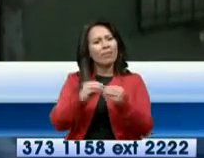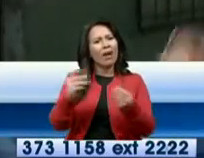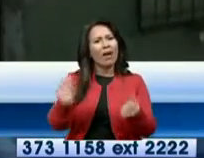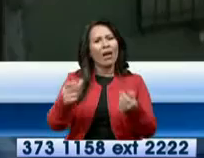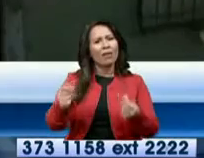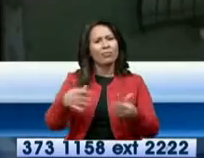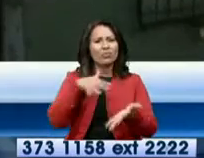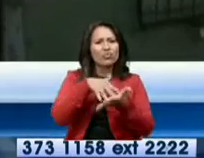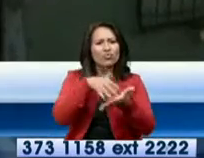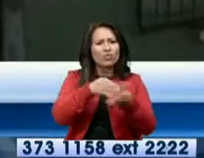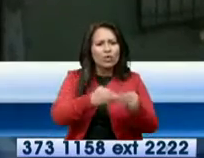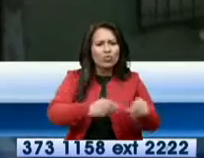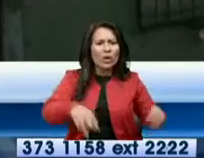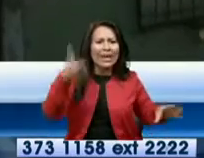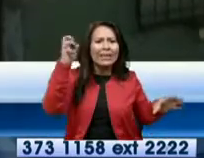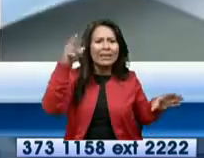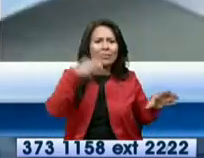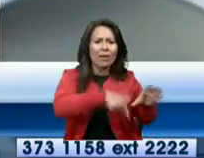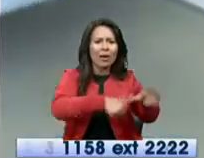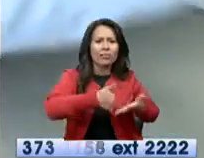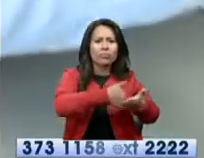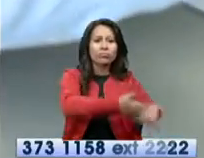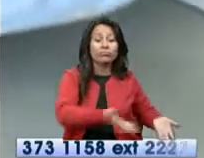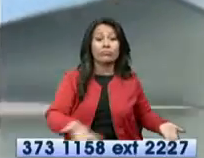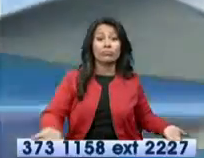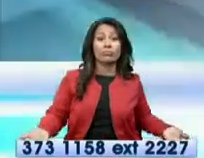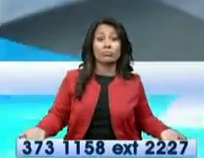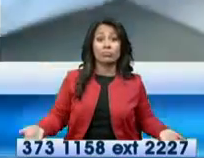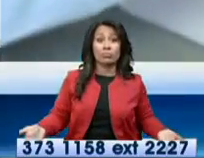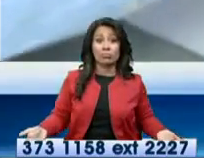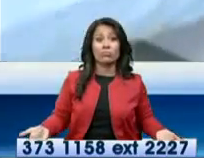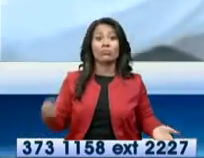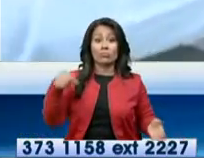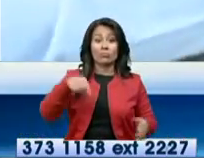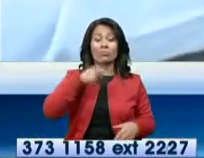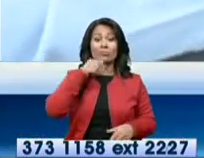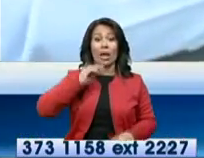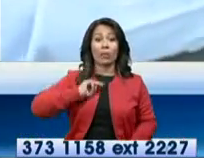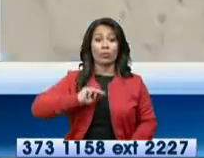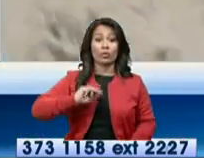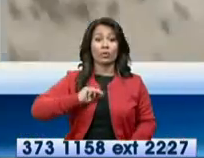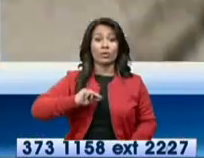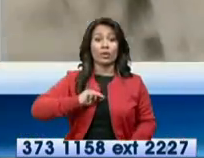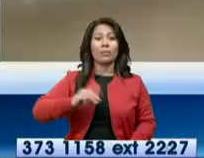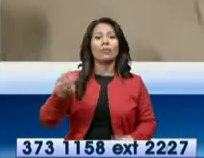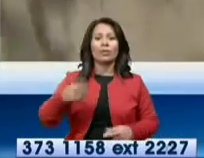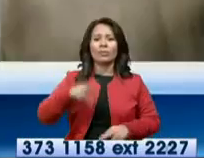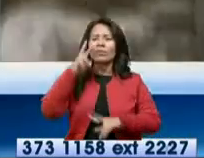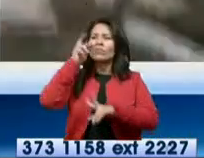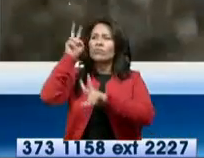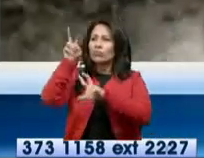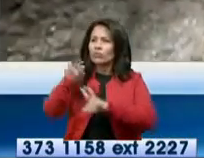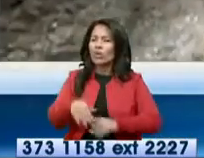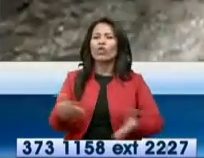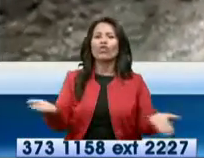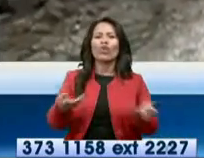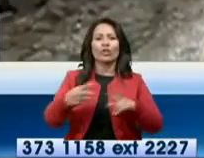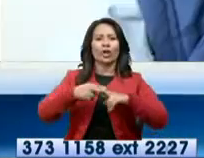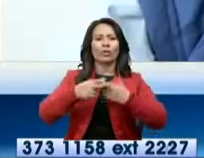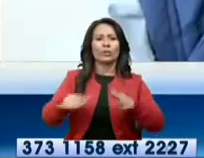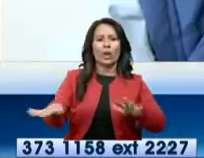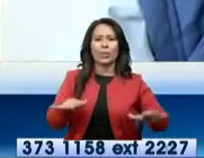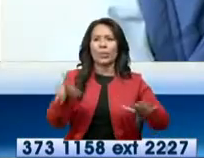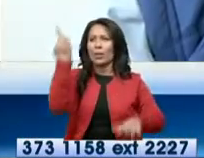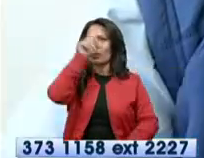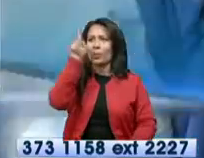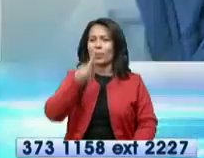lo que estamos esperando que sería el último resultado. Mientras el Cabildo continúa preparando el diagnóstico para detectar el origen de estos movimientos de tierra.